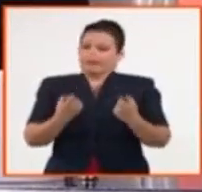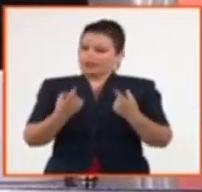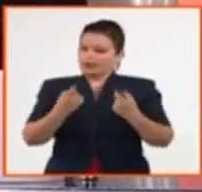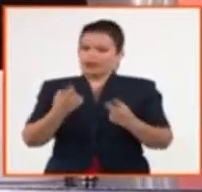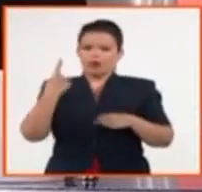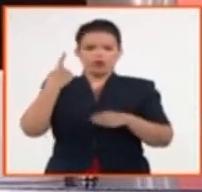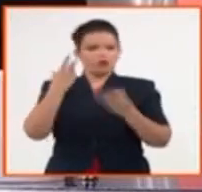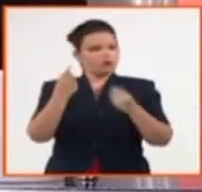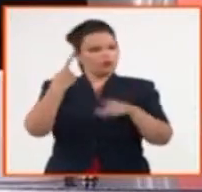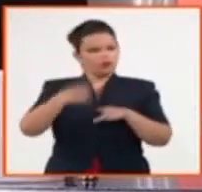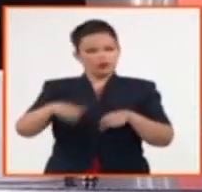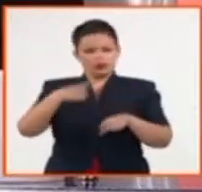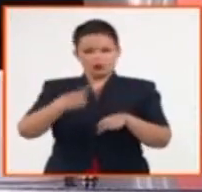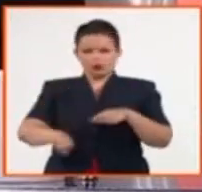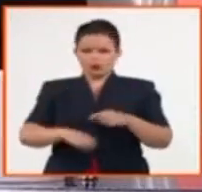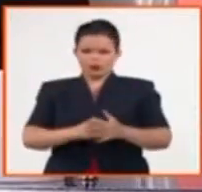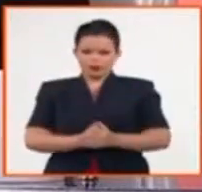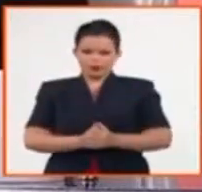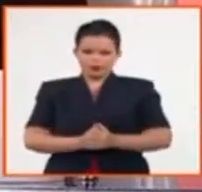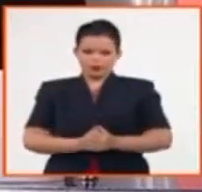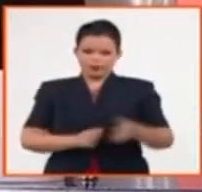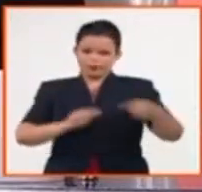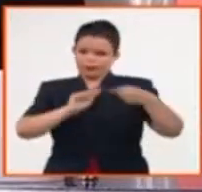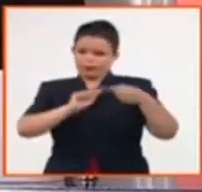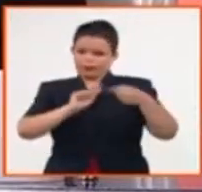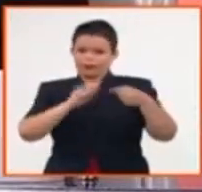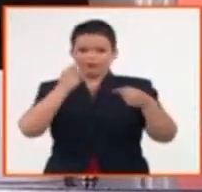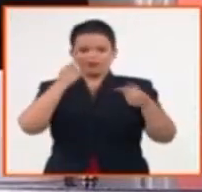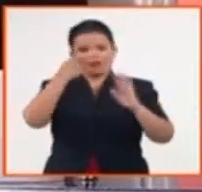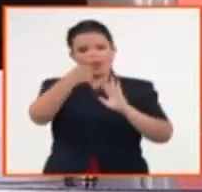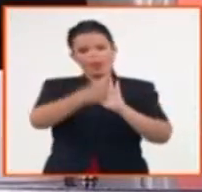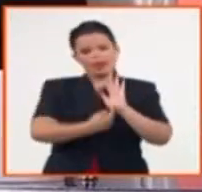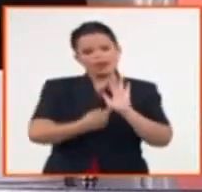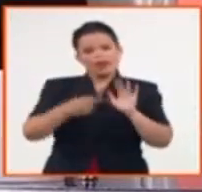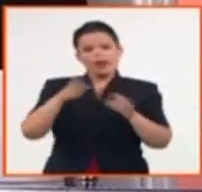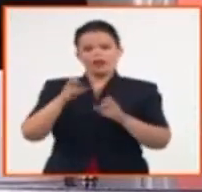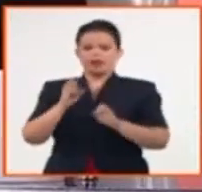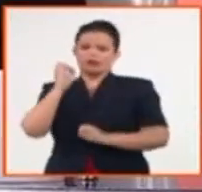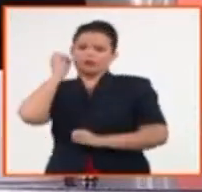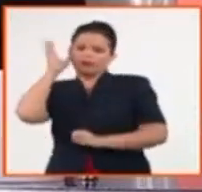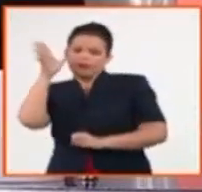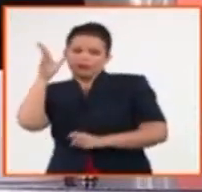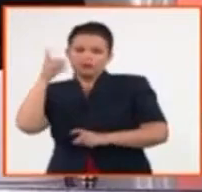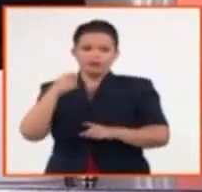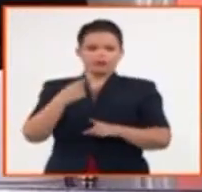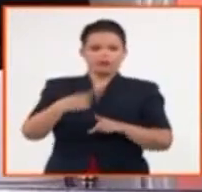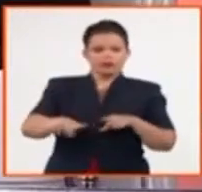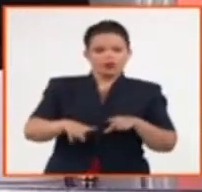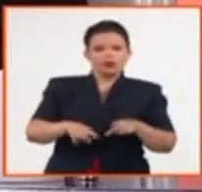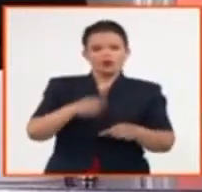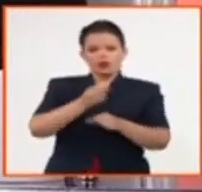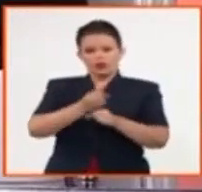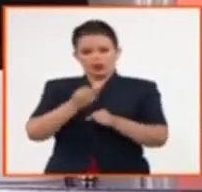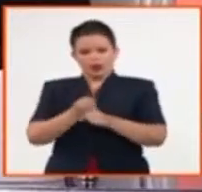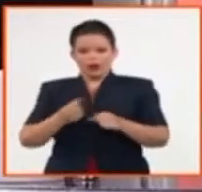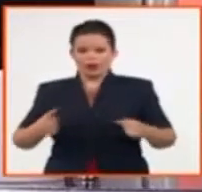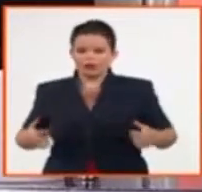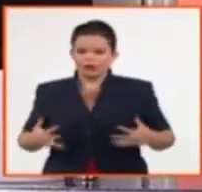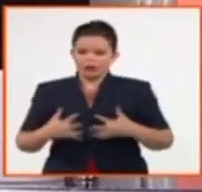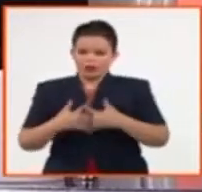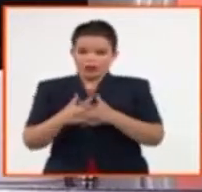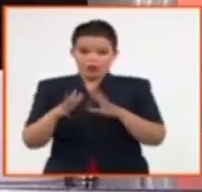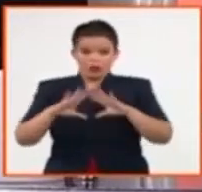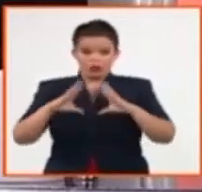nos permite buscar cultura del detalle, la creatividad, el trabajo integrado. Creo que la muestra ha sido en toda la